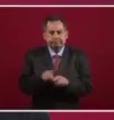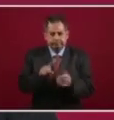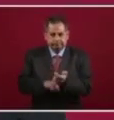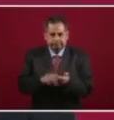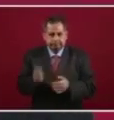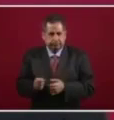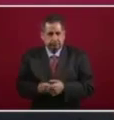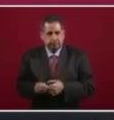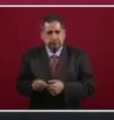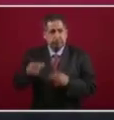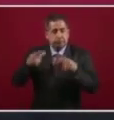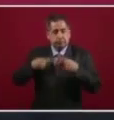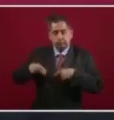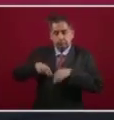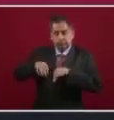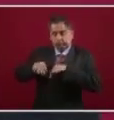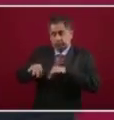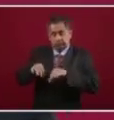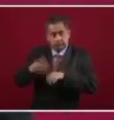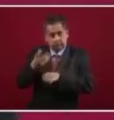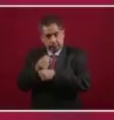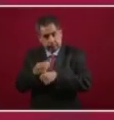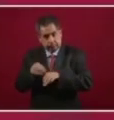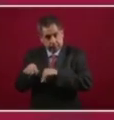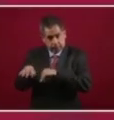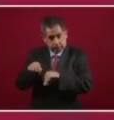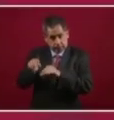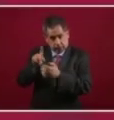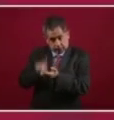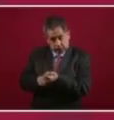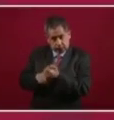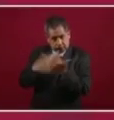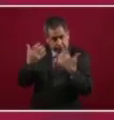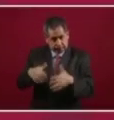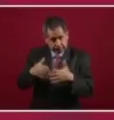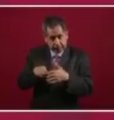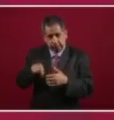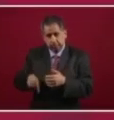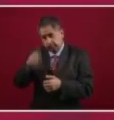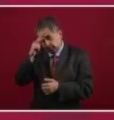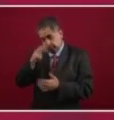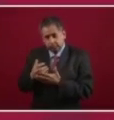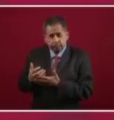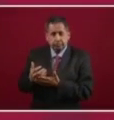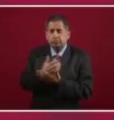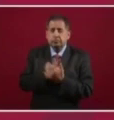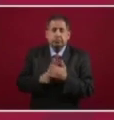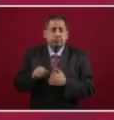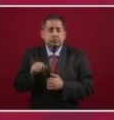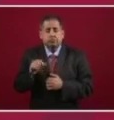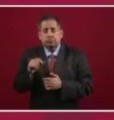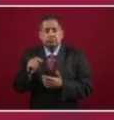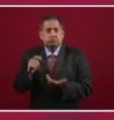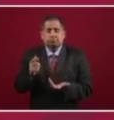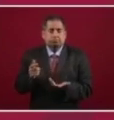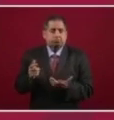Un obrero de la industria automotriz en México